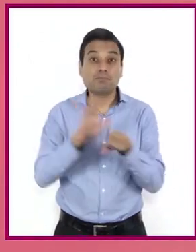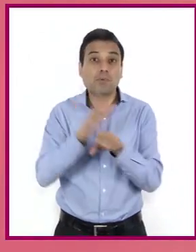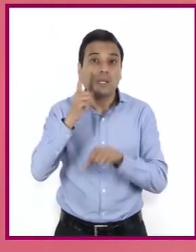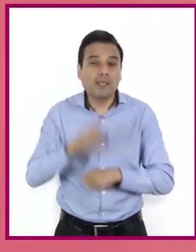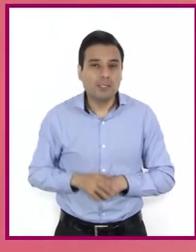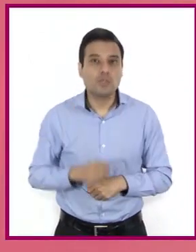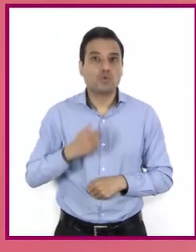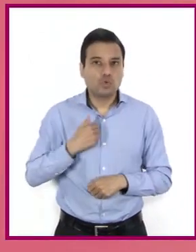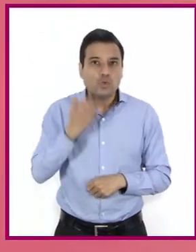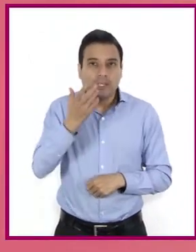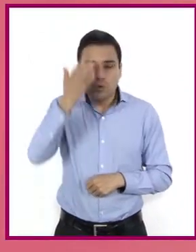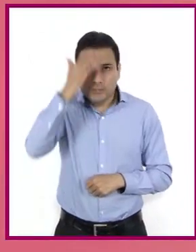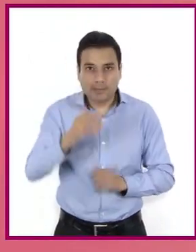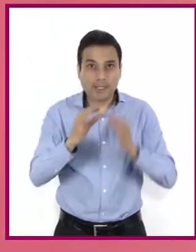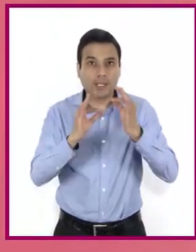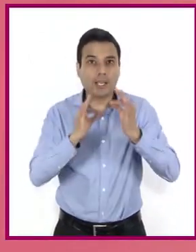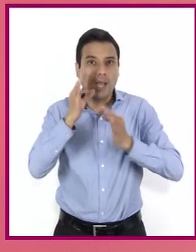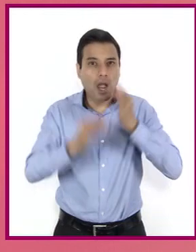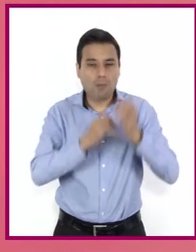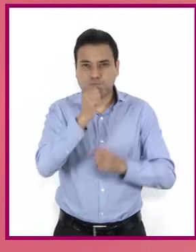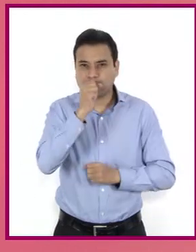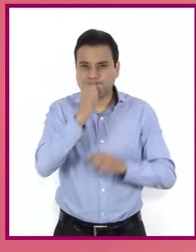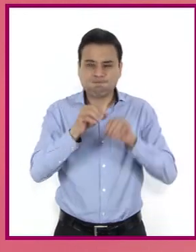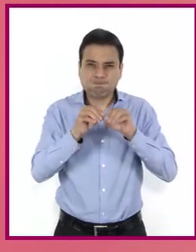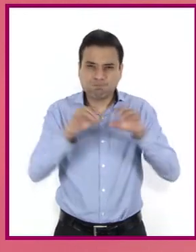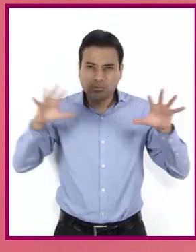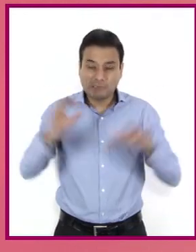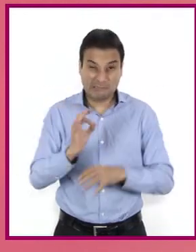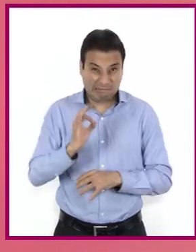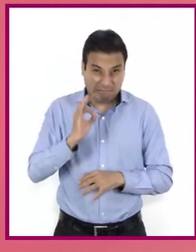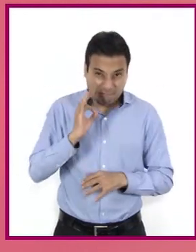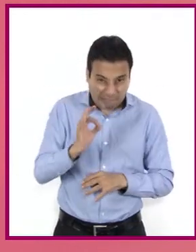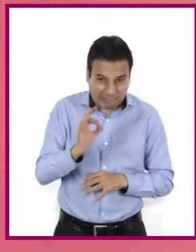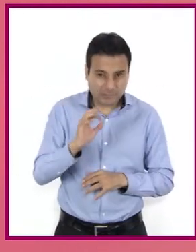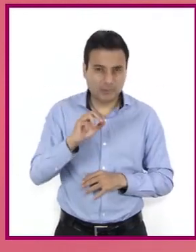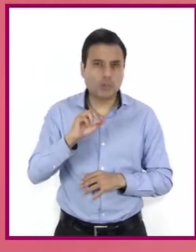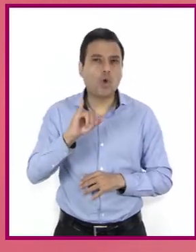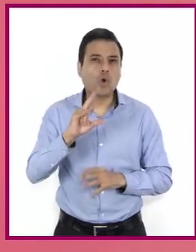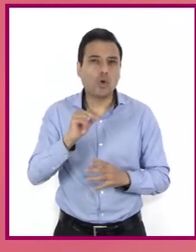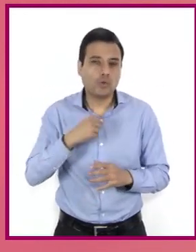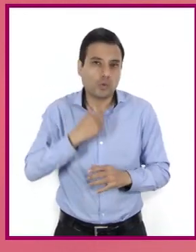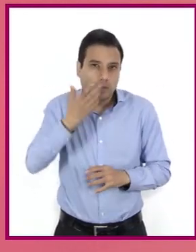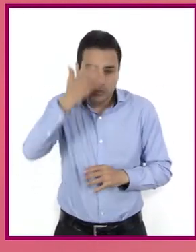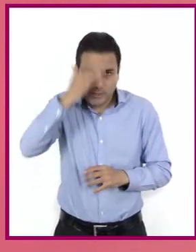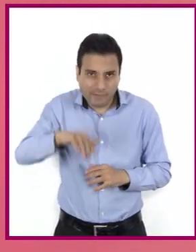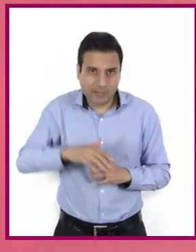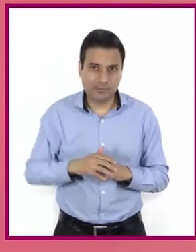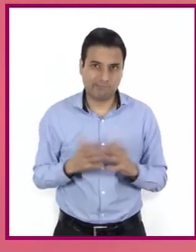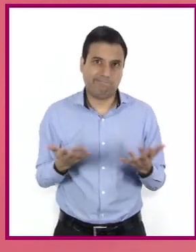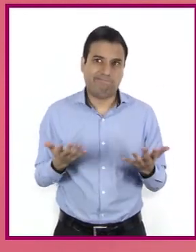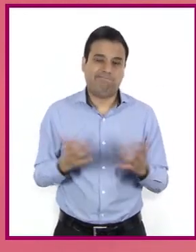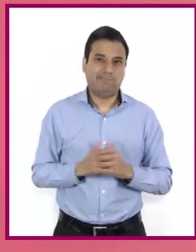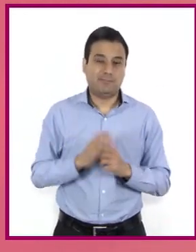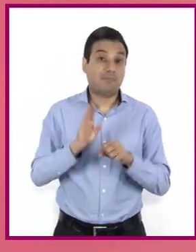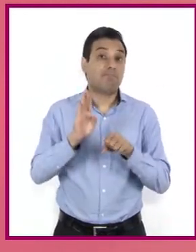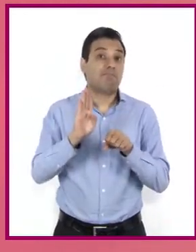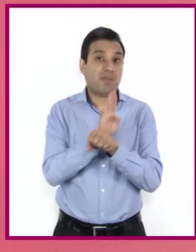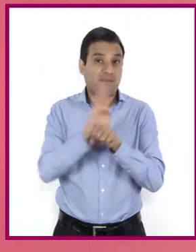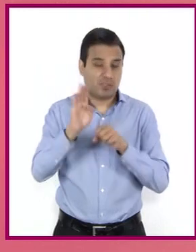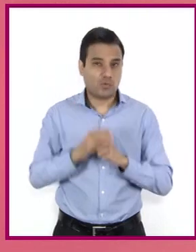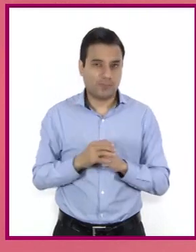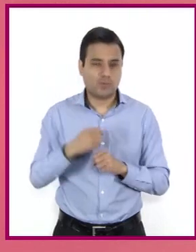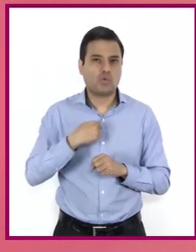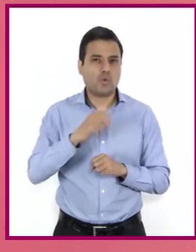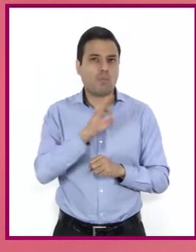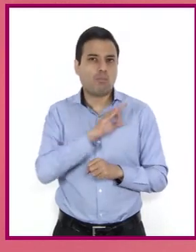la efectividad de la campaña y todavía encontraremos más beneficios de estos recursos porque nos permitirán realizar